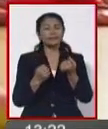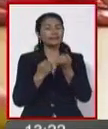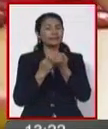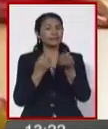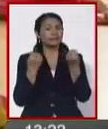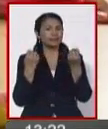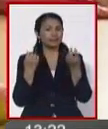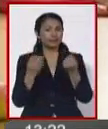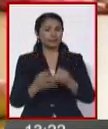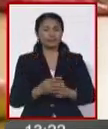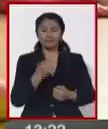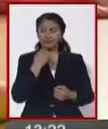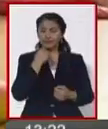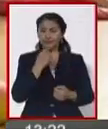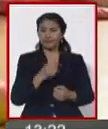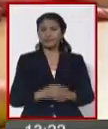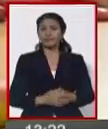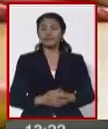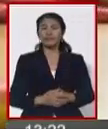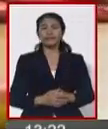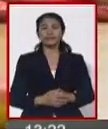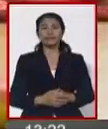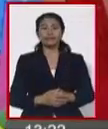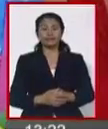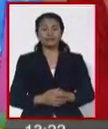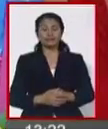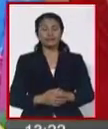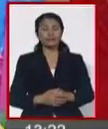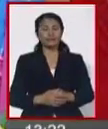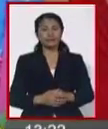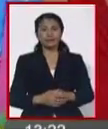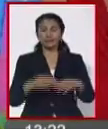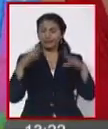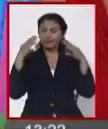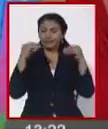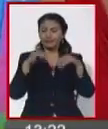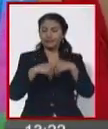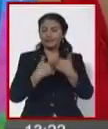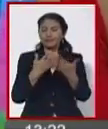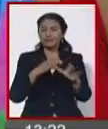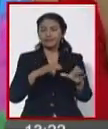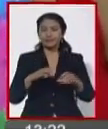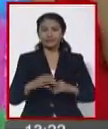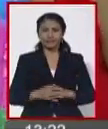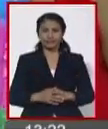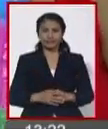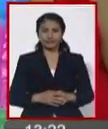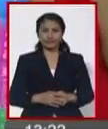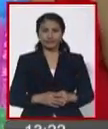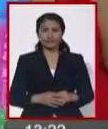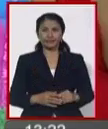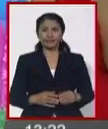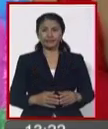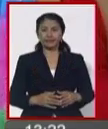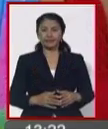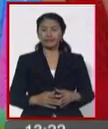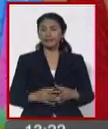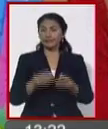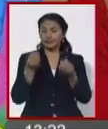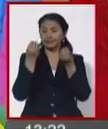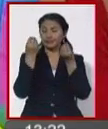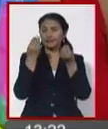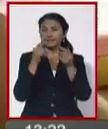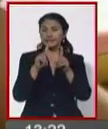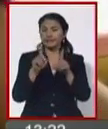apoya mucho. Me dice que tengo que presionarme. ¿Sí? Sí, y lo hago. ¿Y hace caso, te va